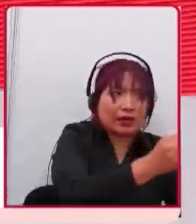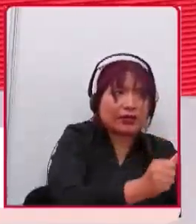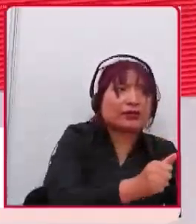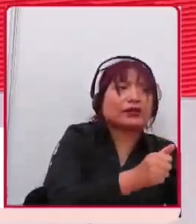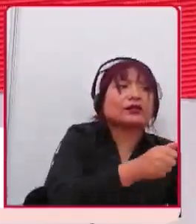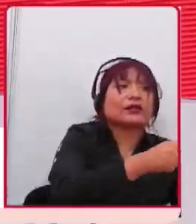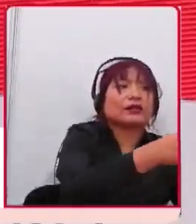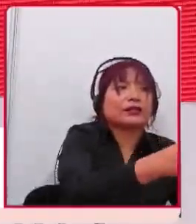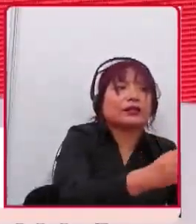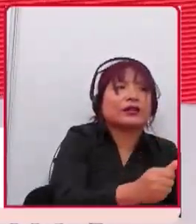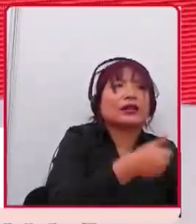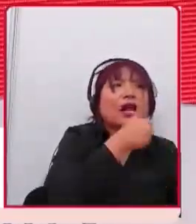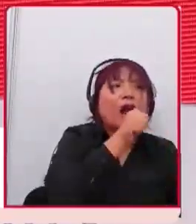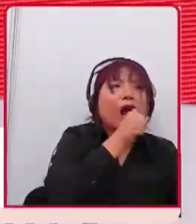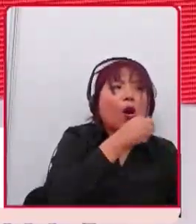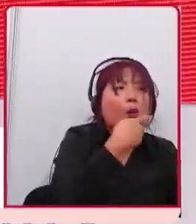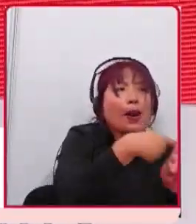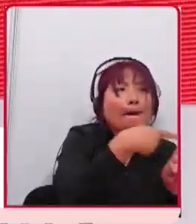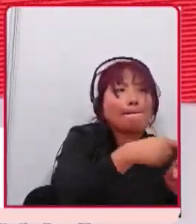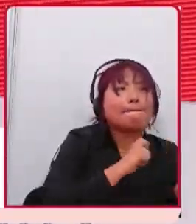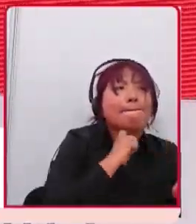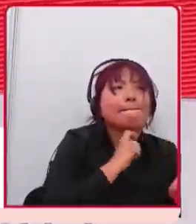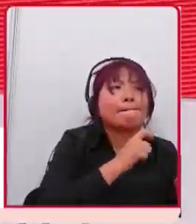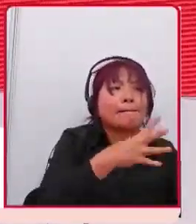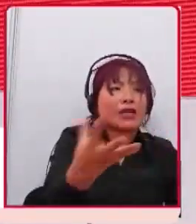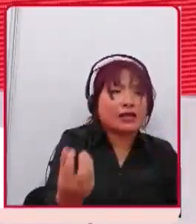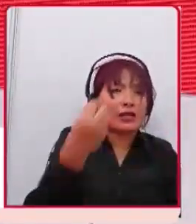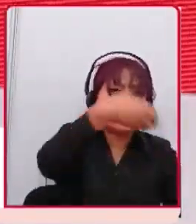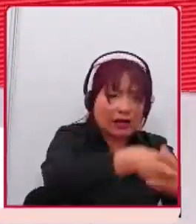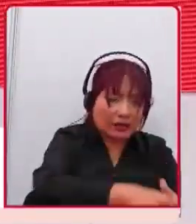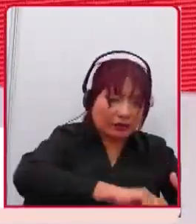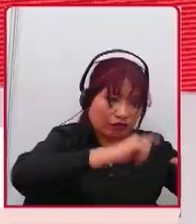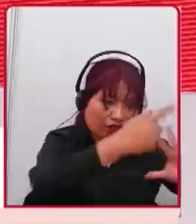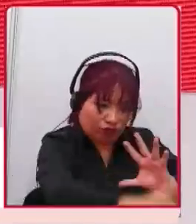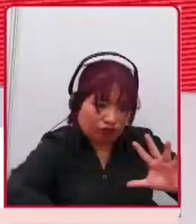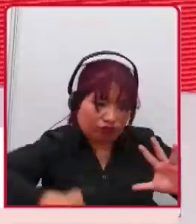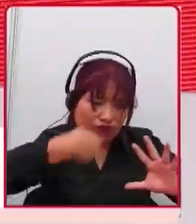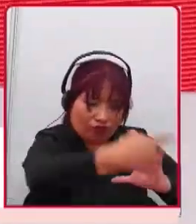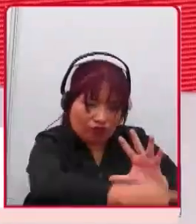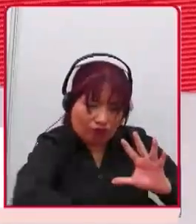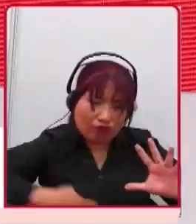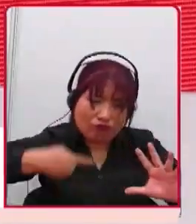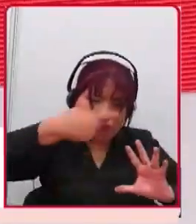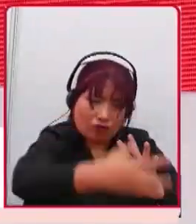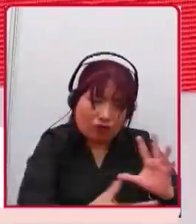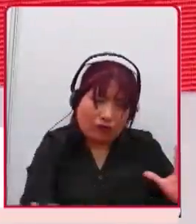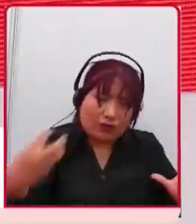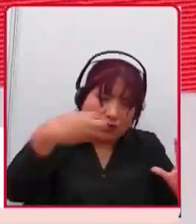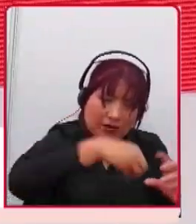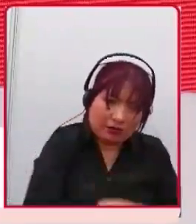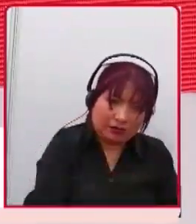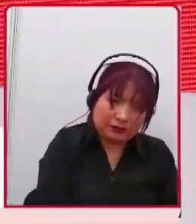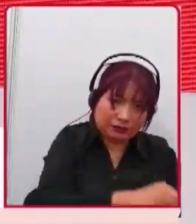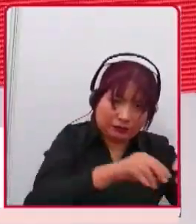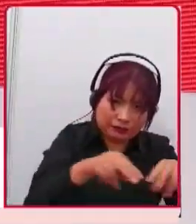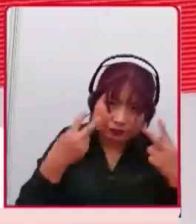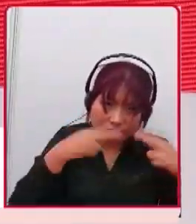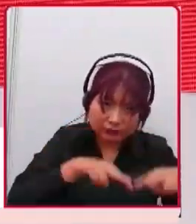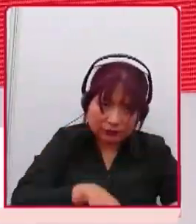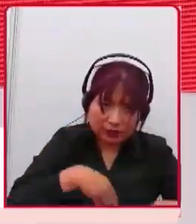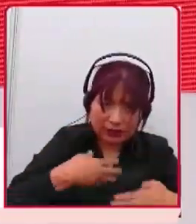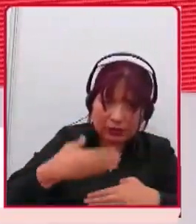mineral dentro del molino. Entonces, cuando teníamos estos escenarios de procesamiento de material de